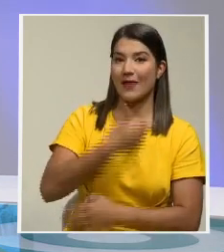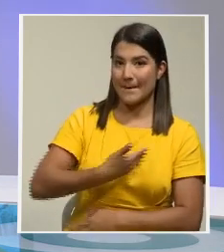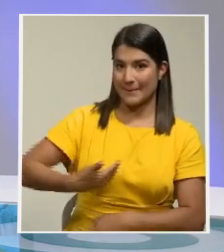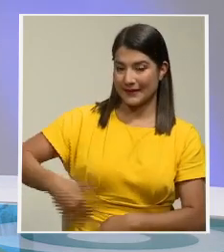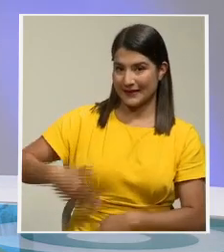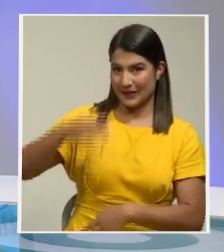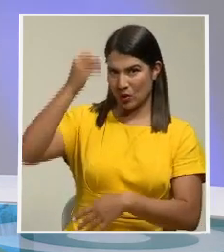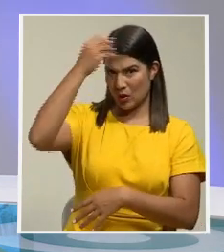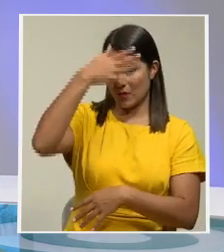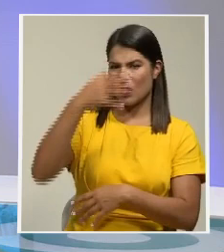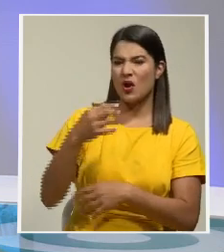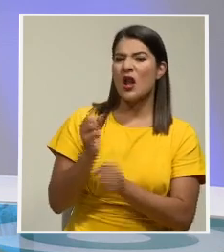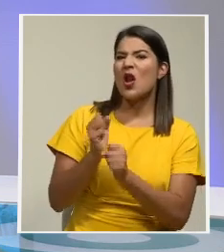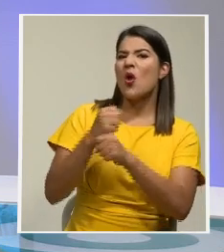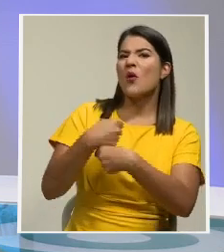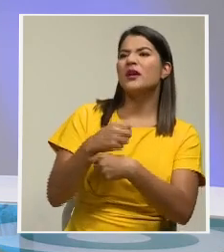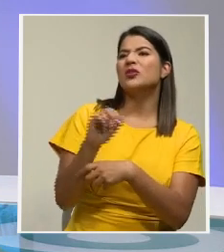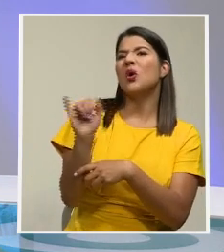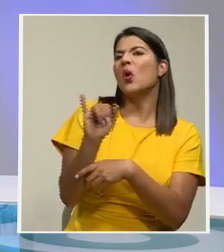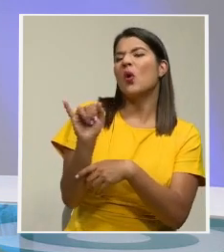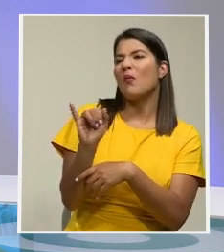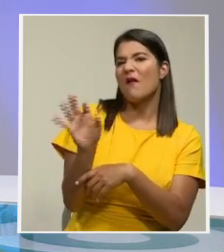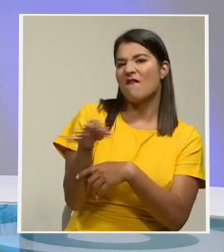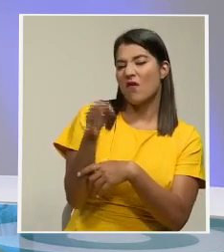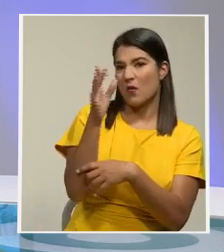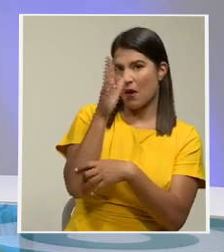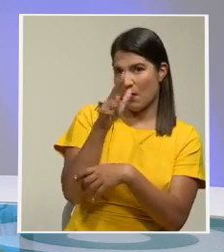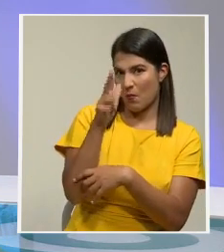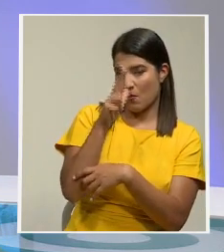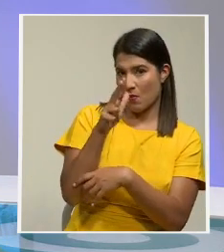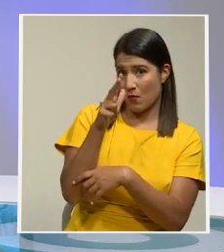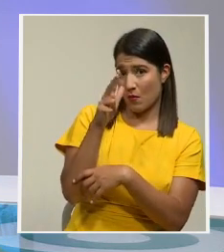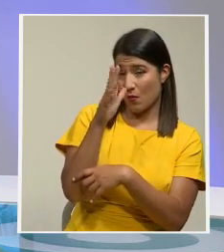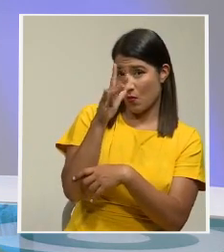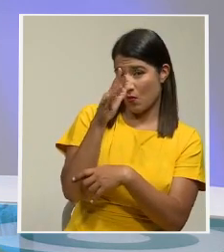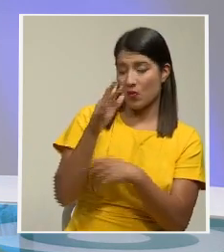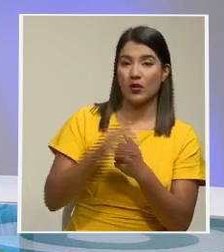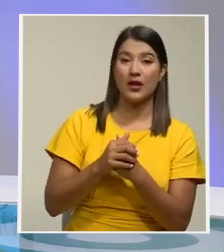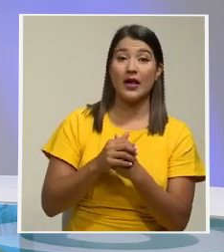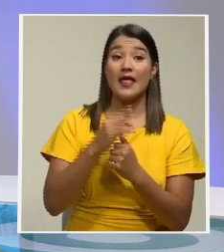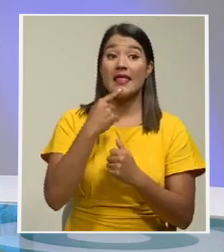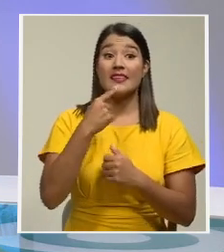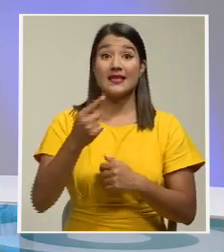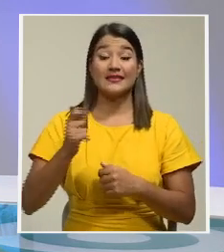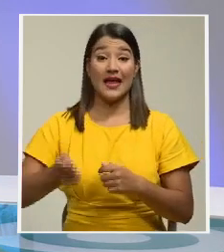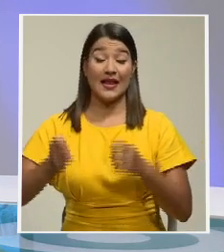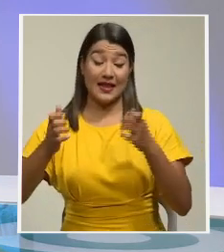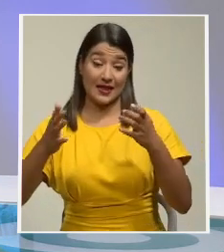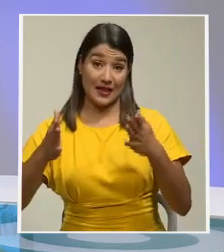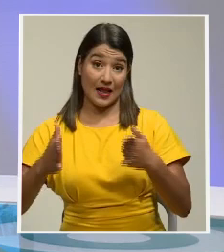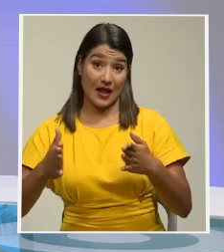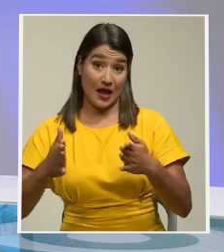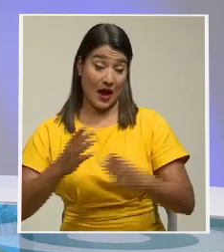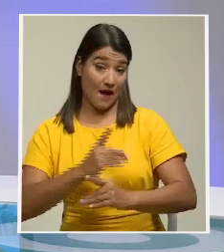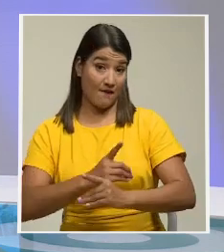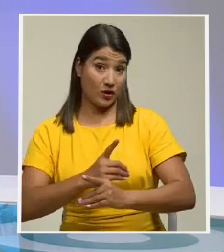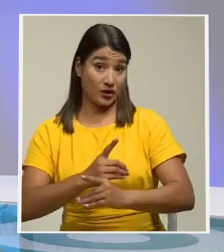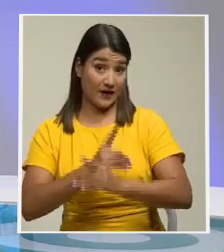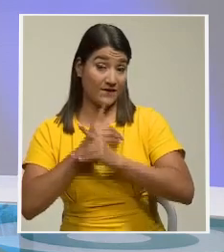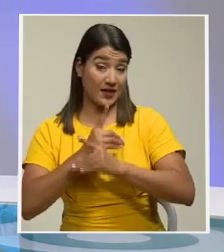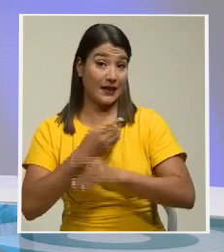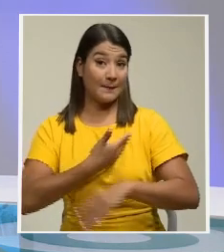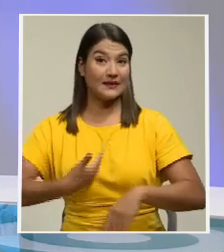Alvarado, lo hizo como parte de una chota. Desde la defensa del mandatario Alvarado aseguran que debe llegarse al fondo de esta